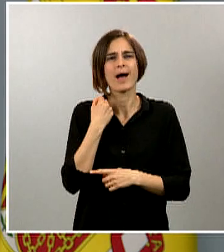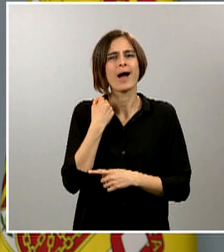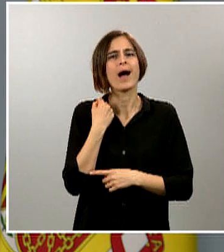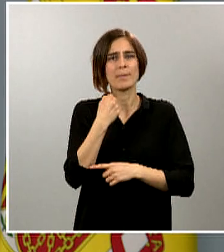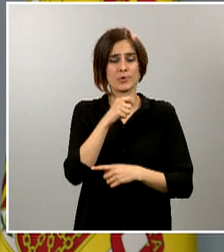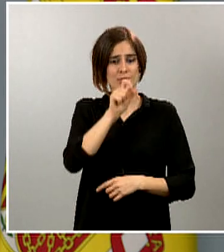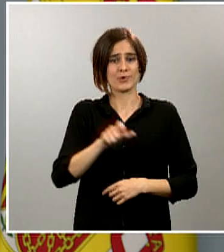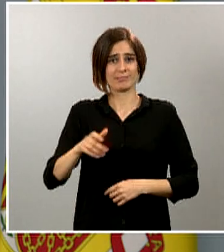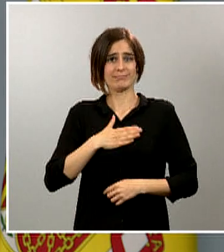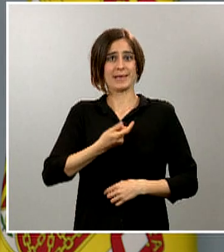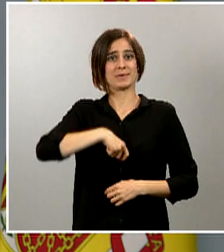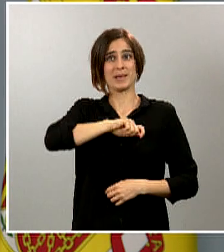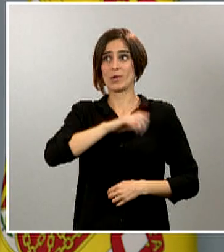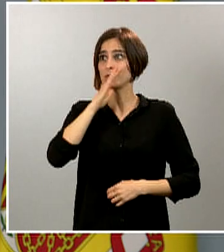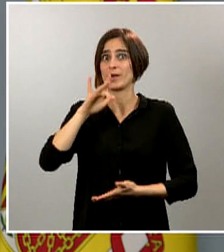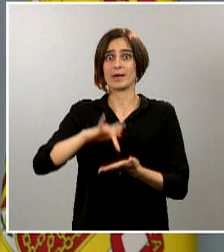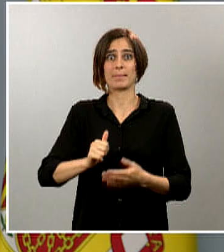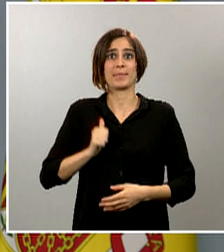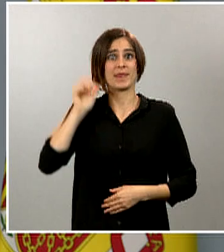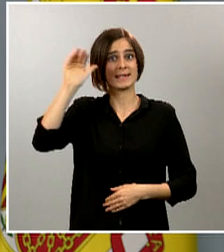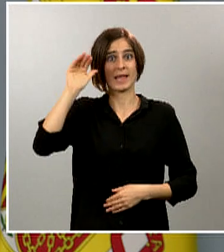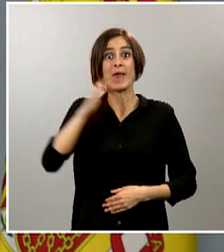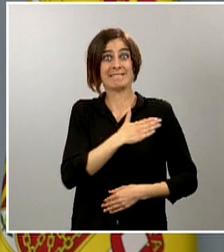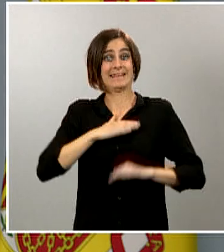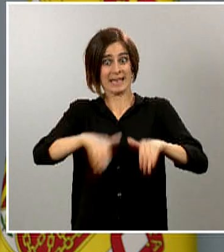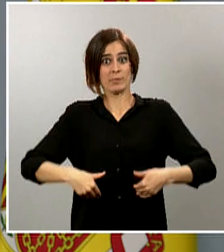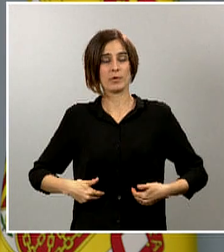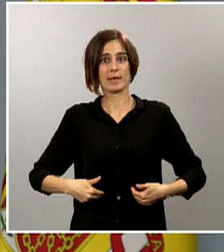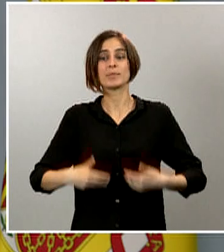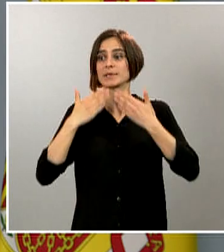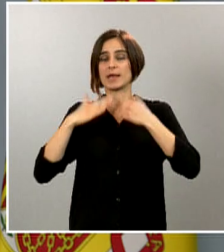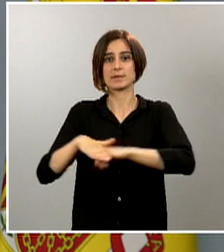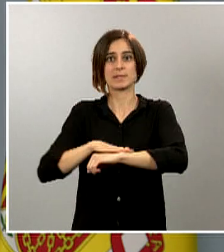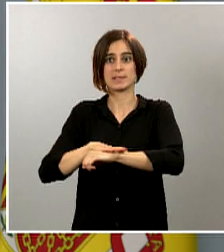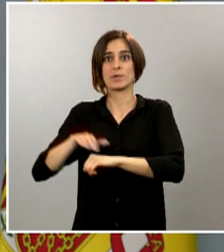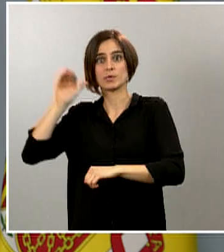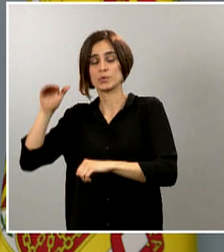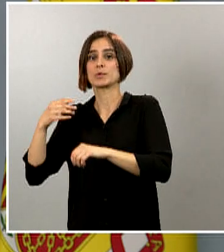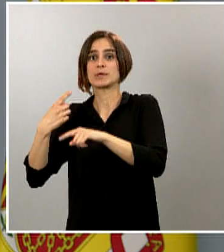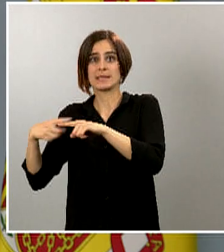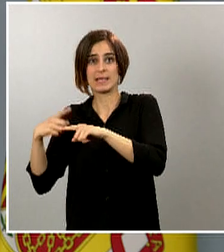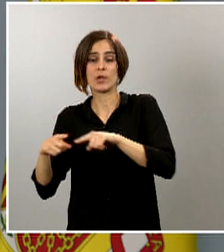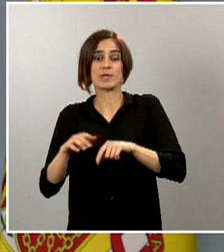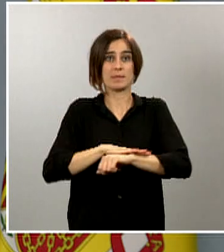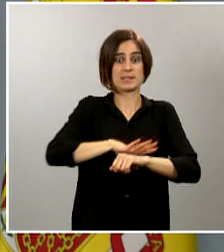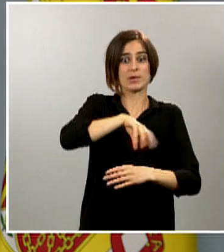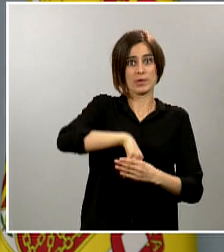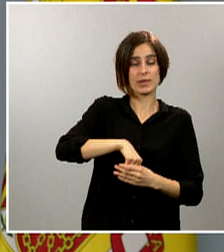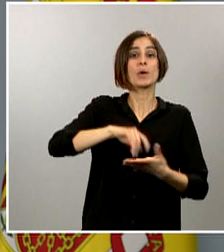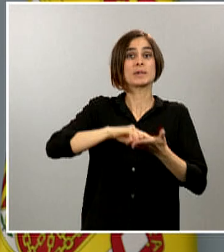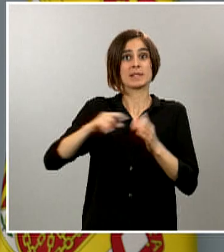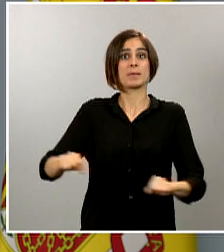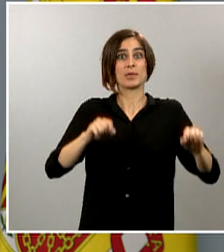quieren volver a través del Ministerio de Asuntos Exteriores, el Ministerio del Interior y el Sistema de Protección Civil de la Unión Europea.